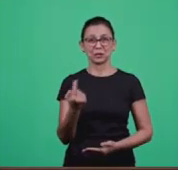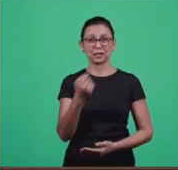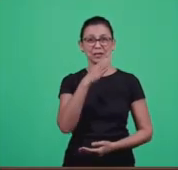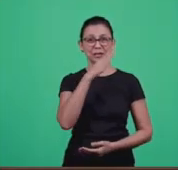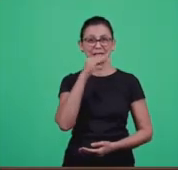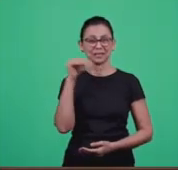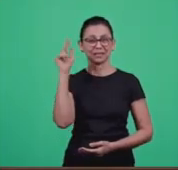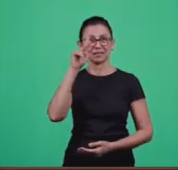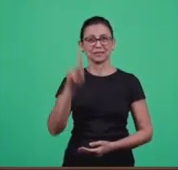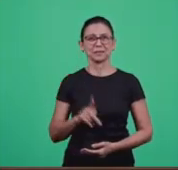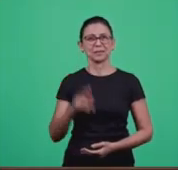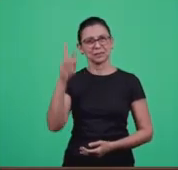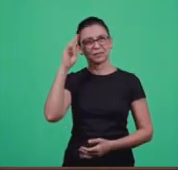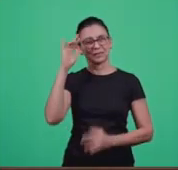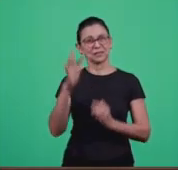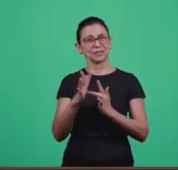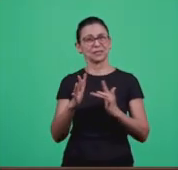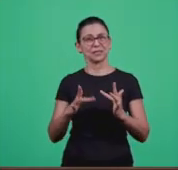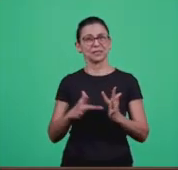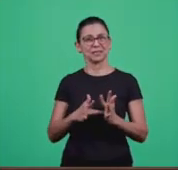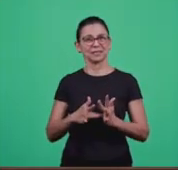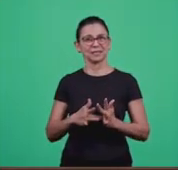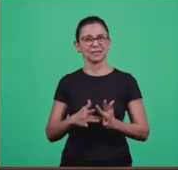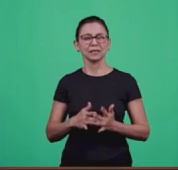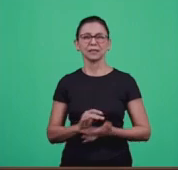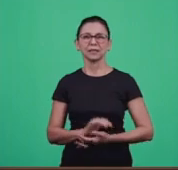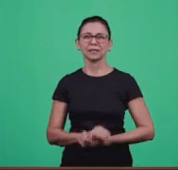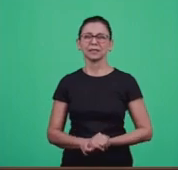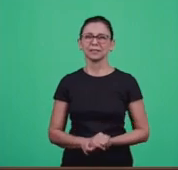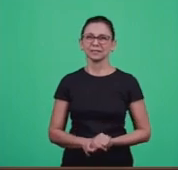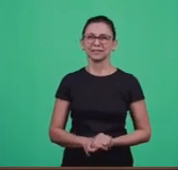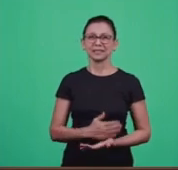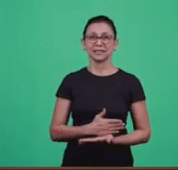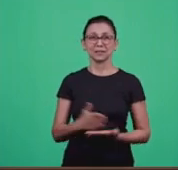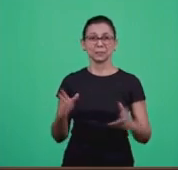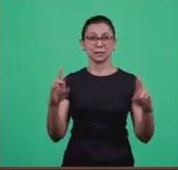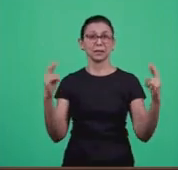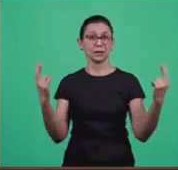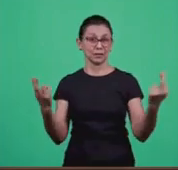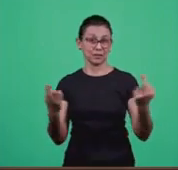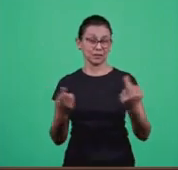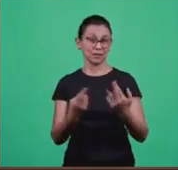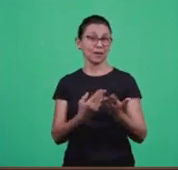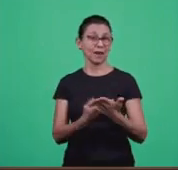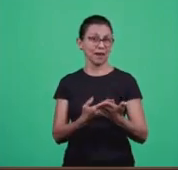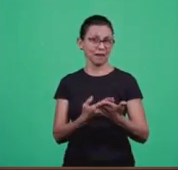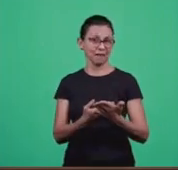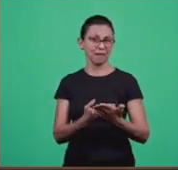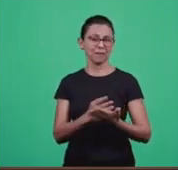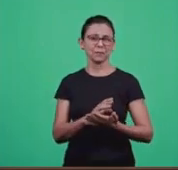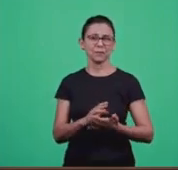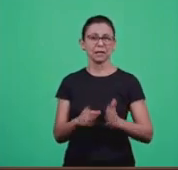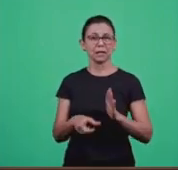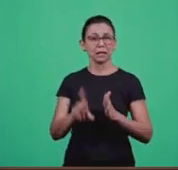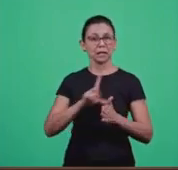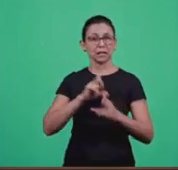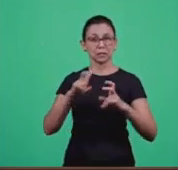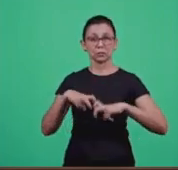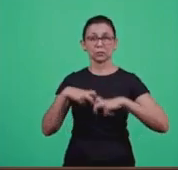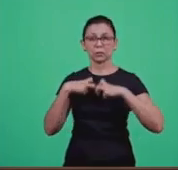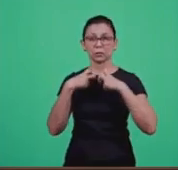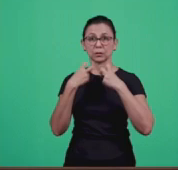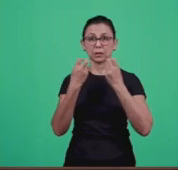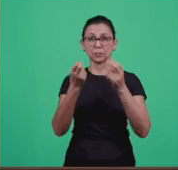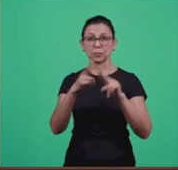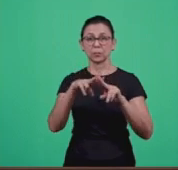Nosotros saludamos a los adolescentes con la paz del Señor Jesús. Para comenzar nuestra reunión, nuestra clase, vamos a